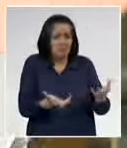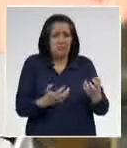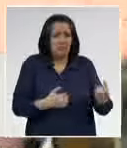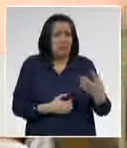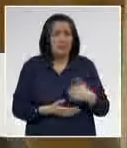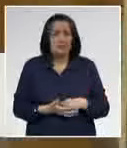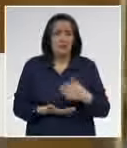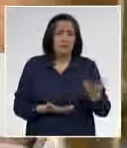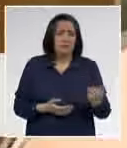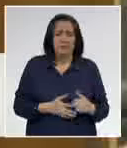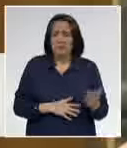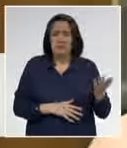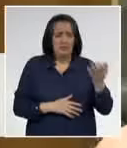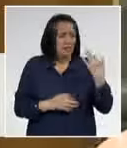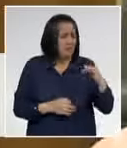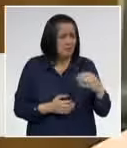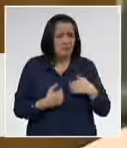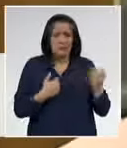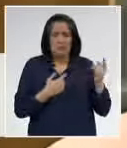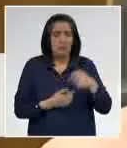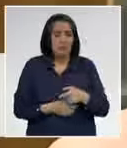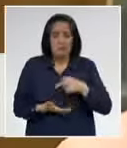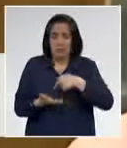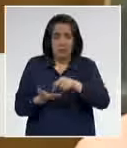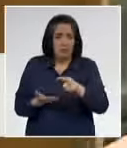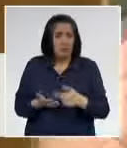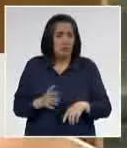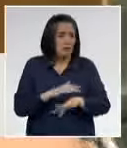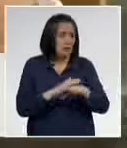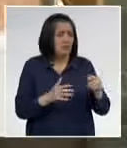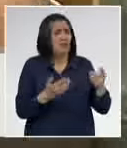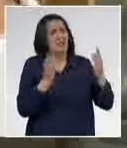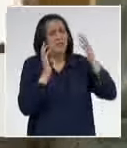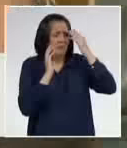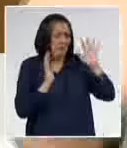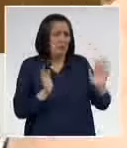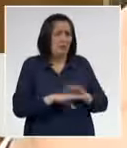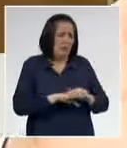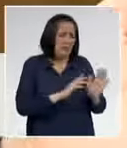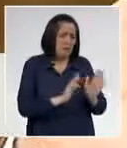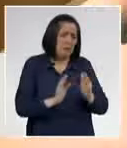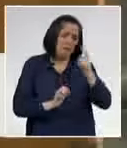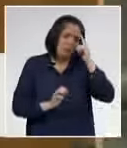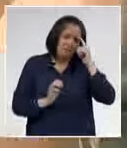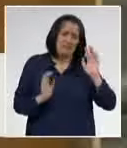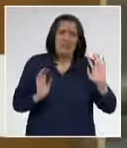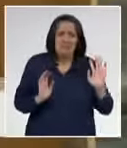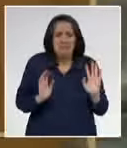que va, vendría. Siempre, siempre estaré... ¿Una orden de restricción? No, yo sé que andarán preparando y pensando,